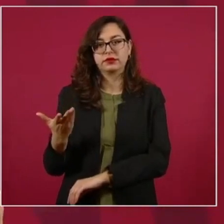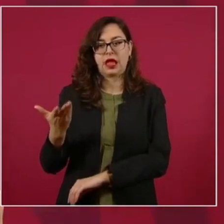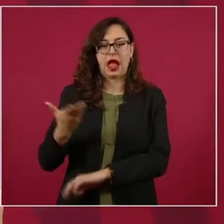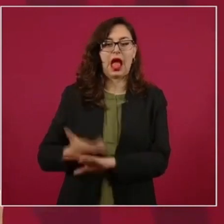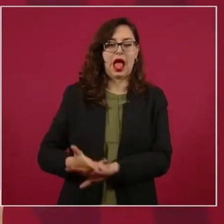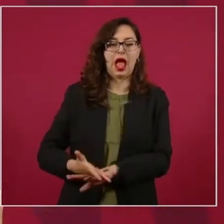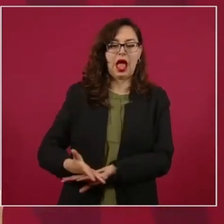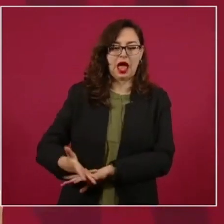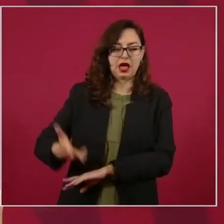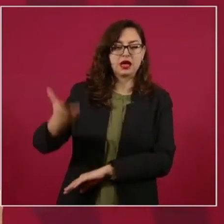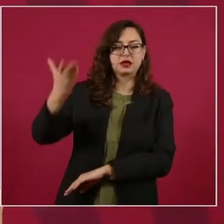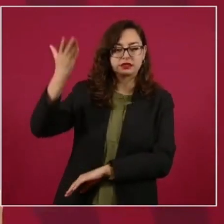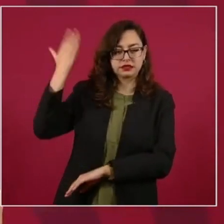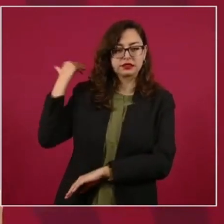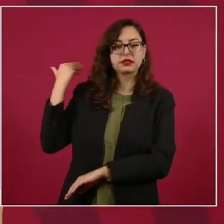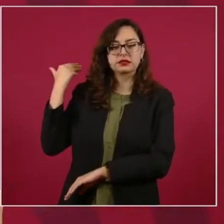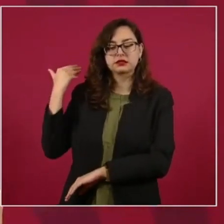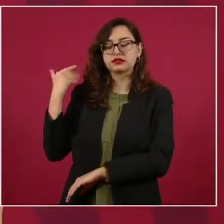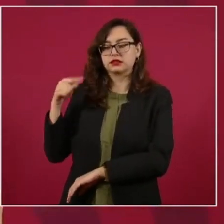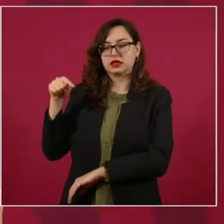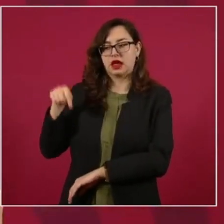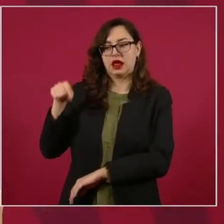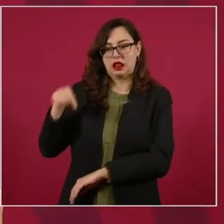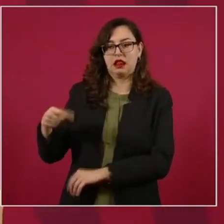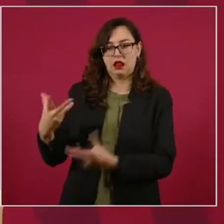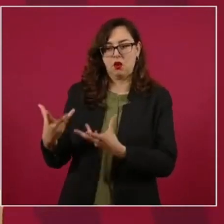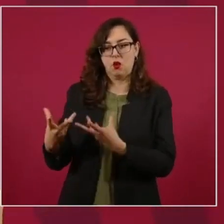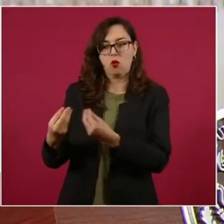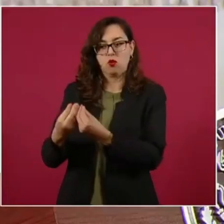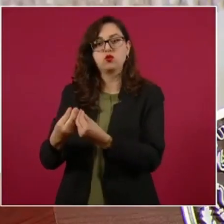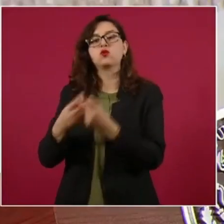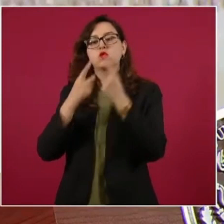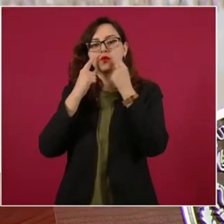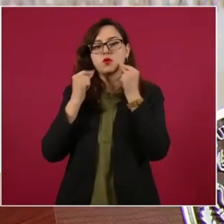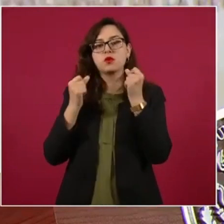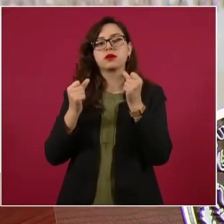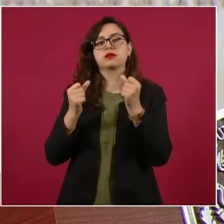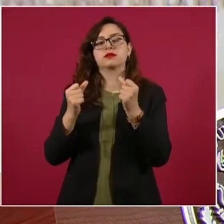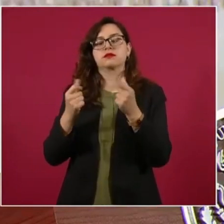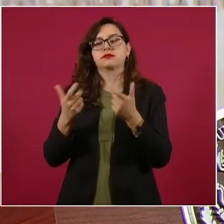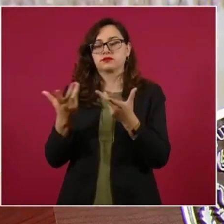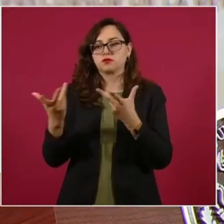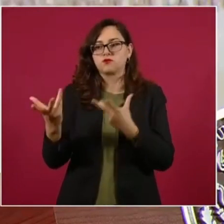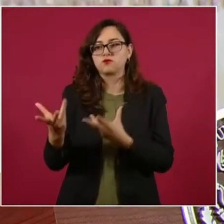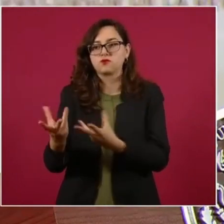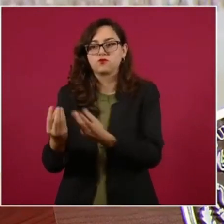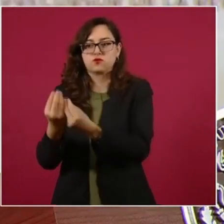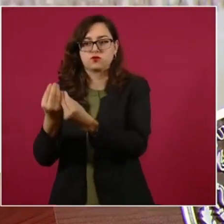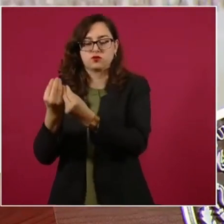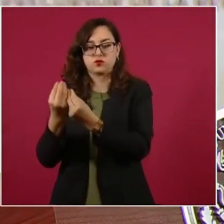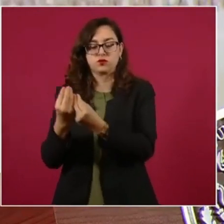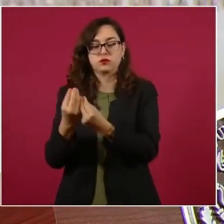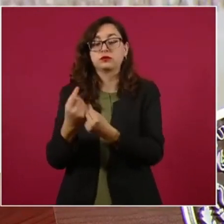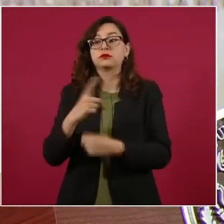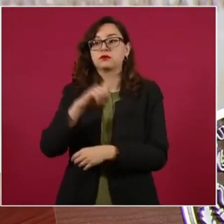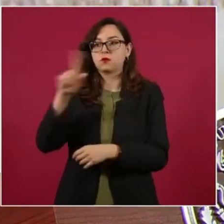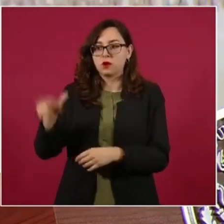zapatistas tomaron la Ciudad de México. Entonces iba allá en los años 20,